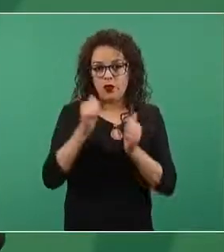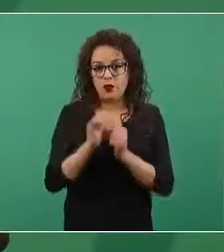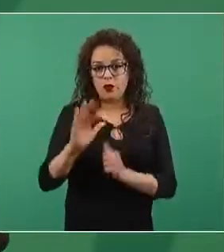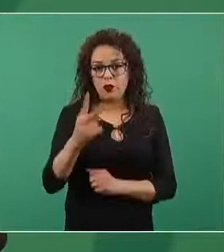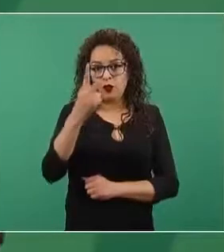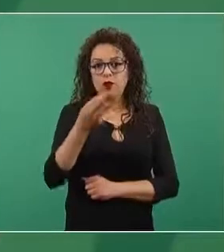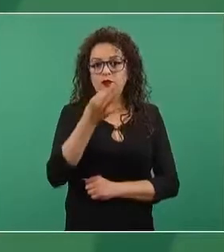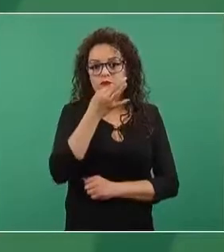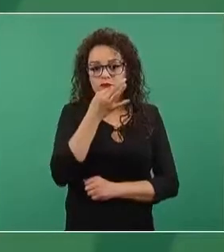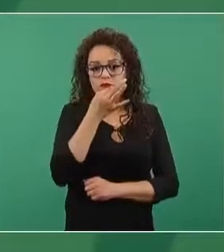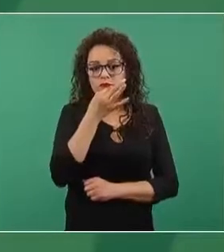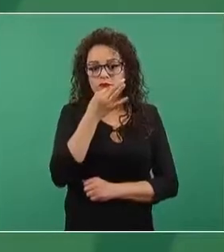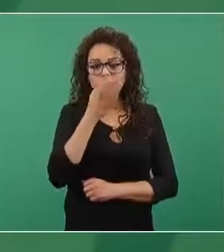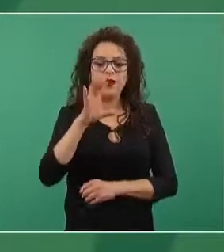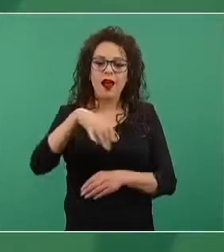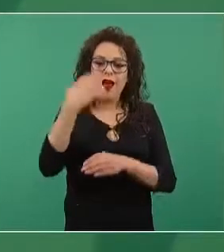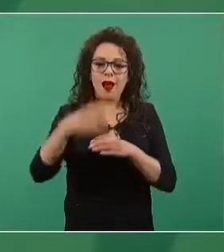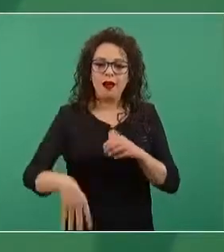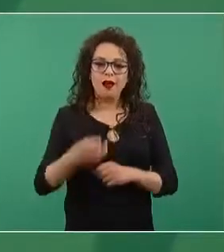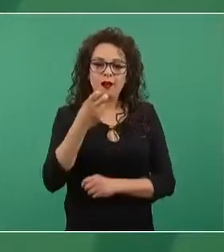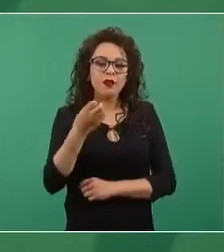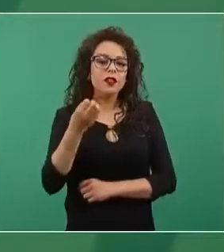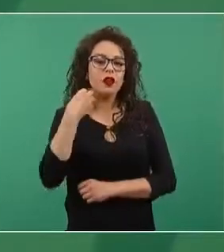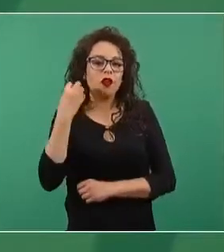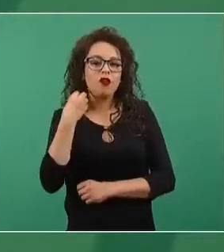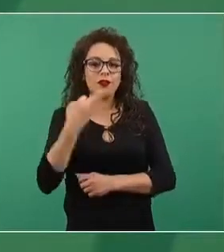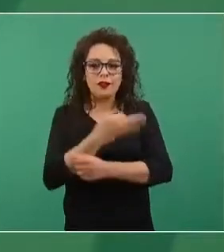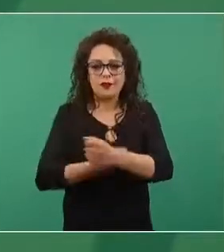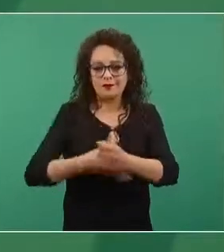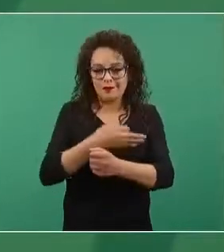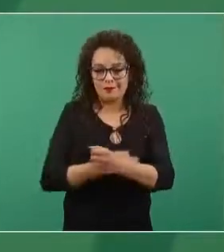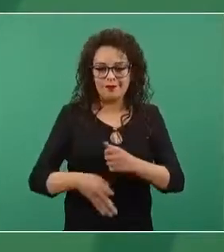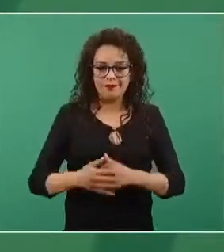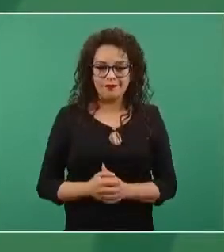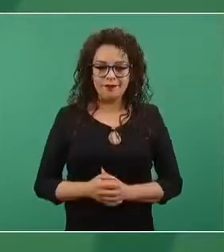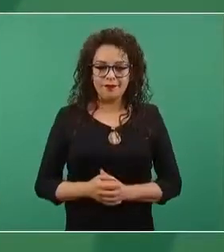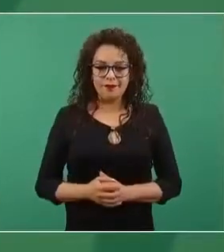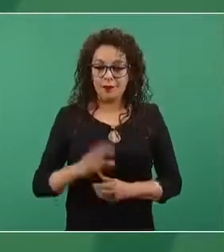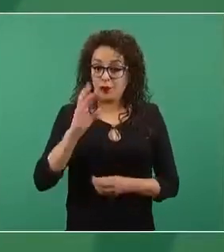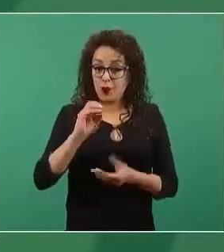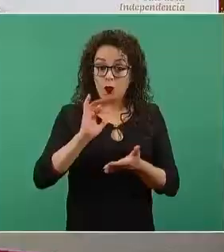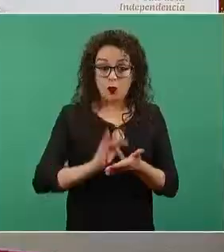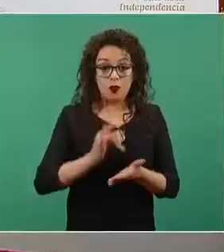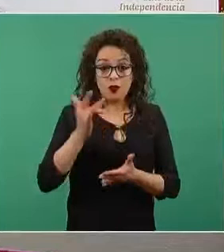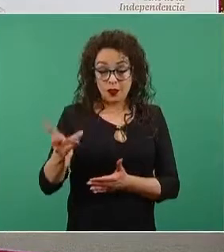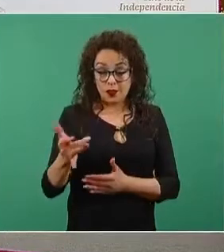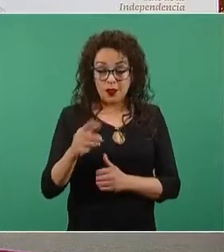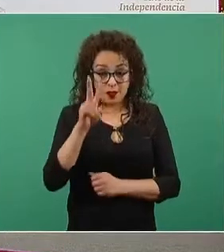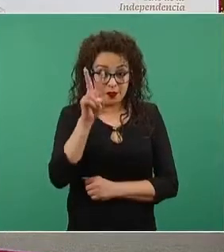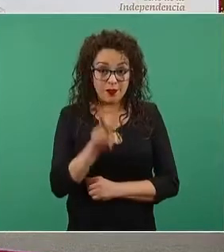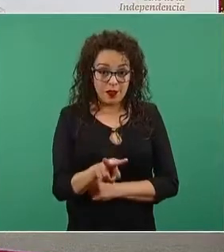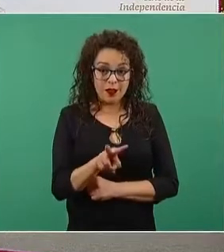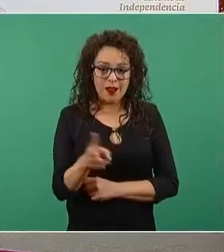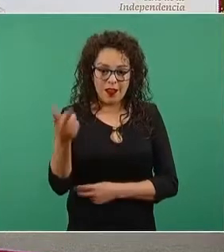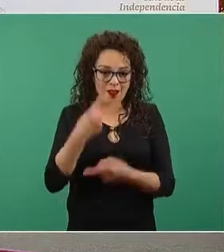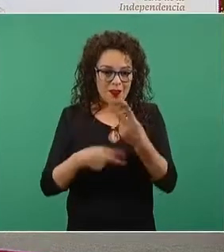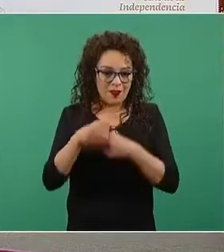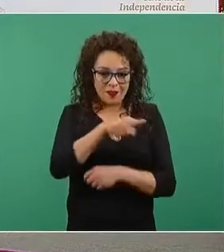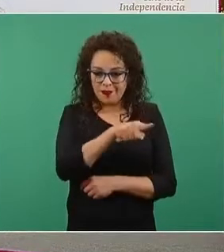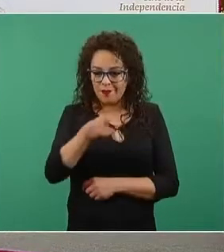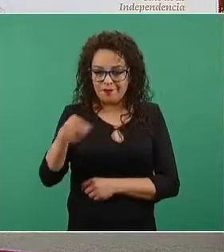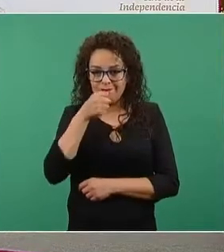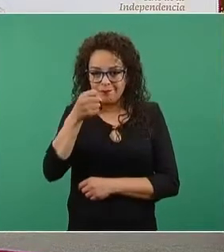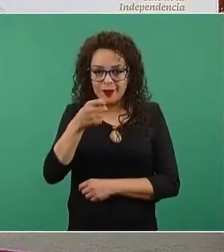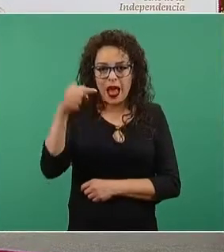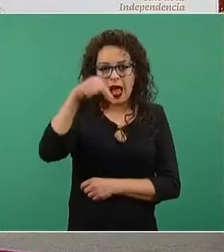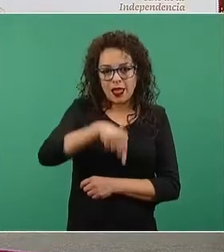19:52, pues daríamos por terminada esta conferencia de prensa. Agradecemos de verdad su asistencia y agradecemos a